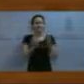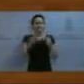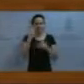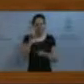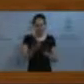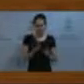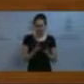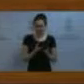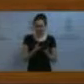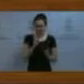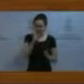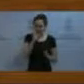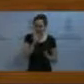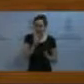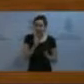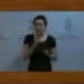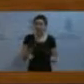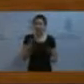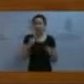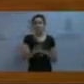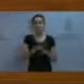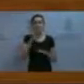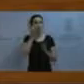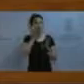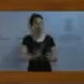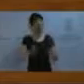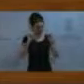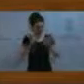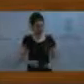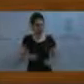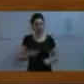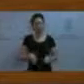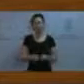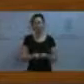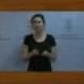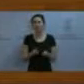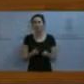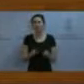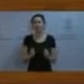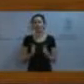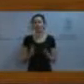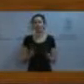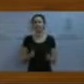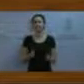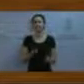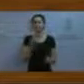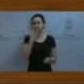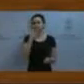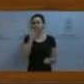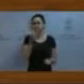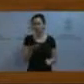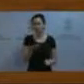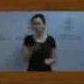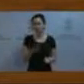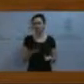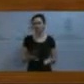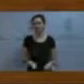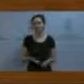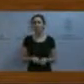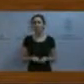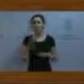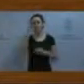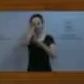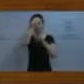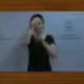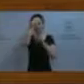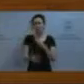que ustedes digan que es la consejera la que reprueba, a mí me da la risa. Pero mire, le voy a hacer una reflexión